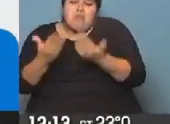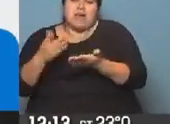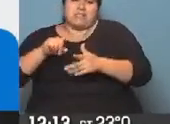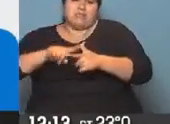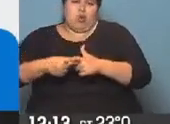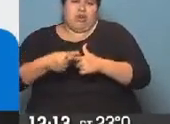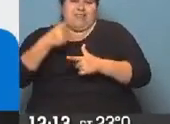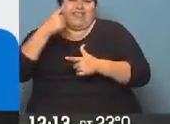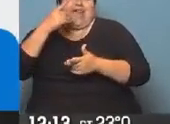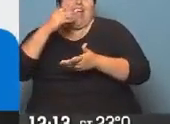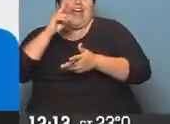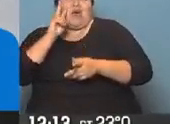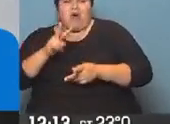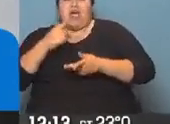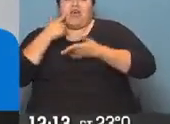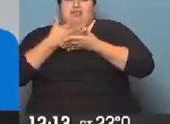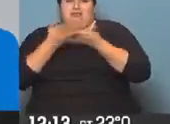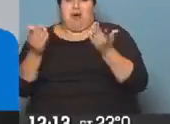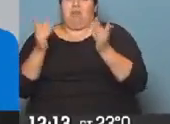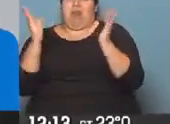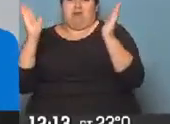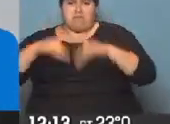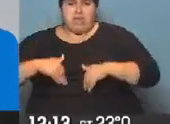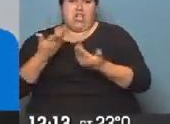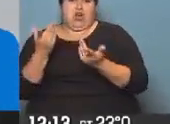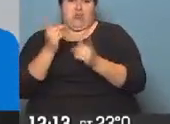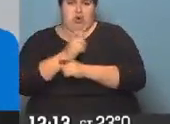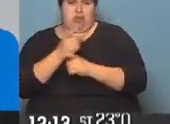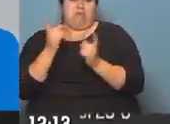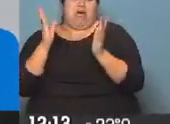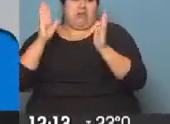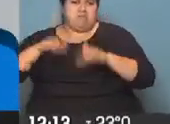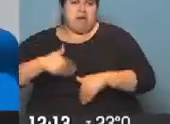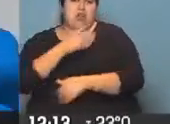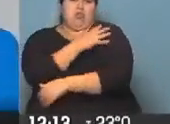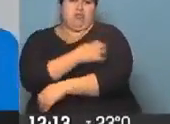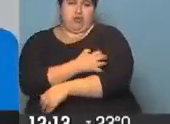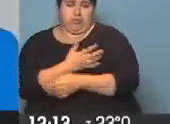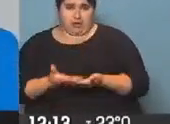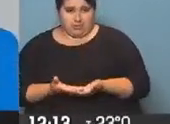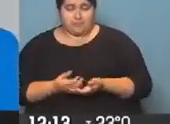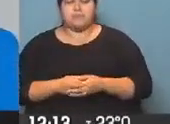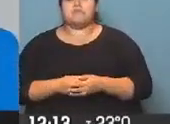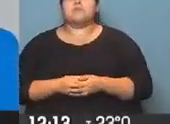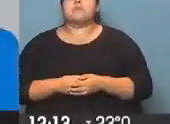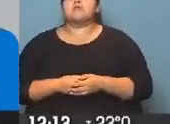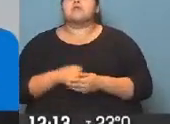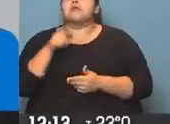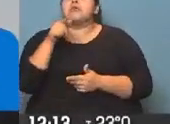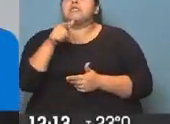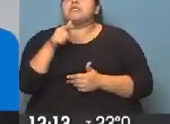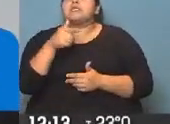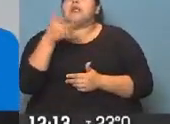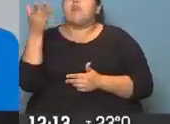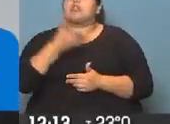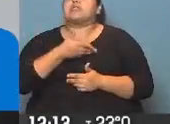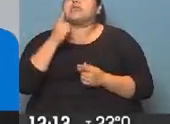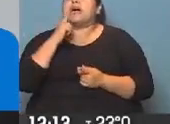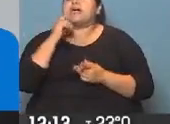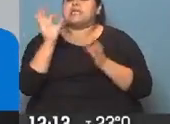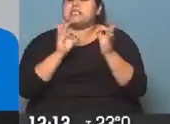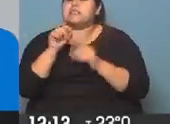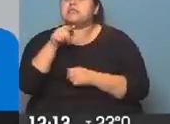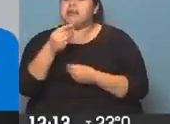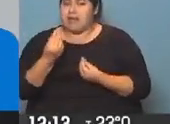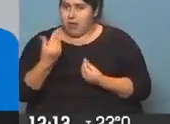públicas, justamente para reducir la desigualdad y reducir la pobreza. Un porcentaje que además ustedes hablan de este semestre, ¿se podría